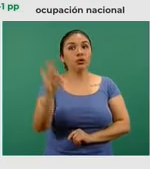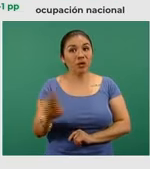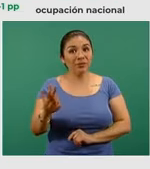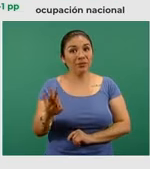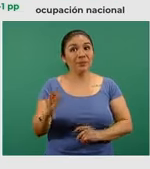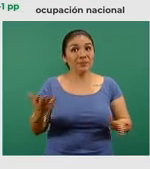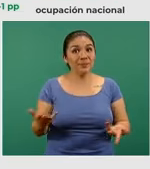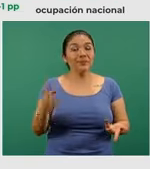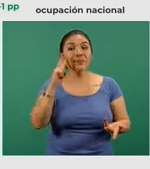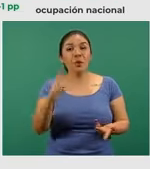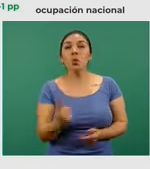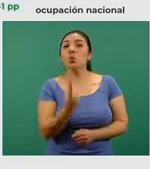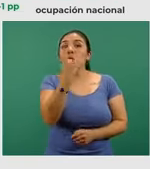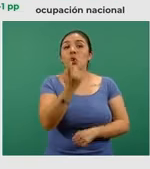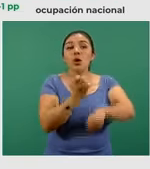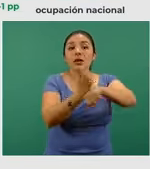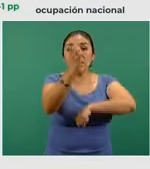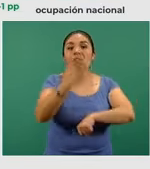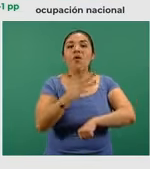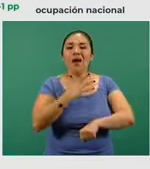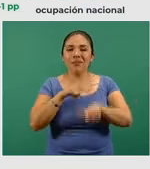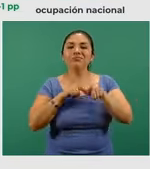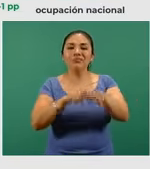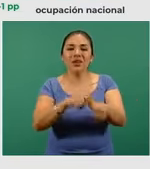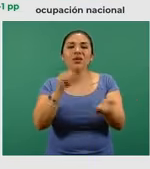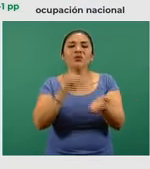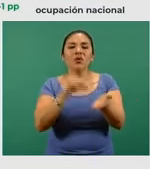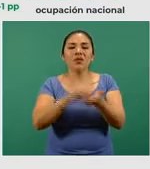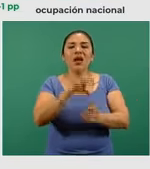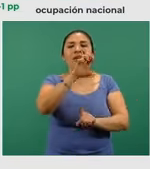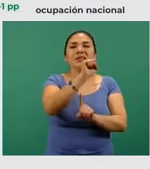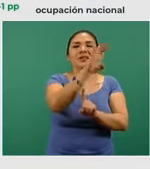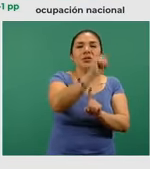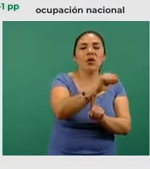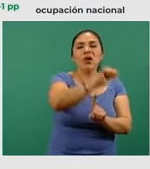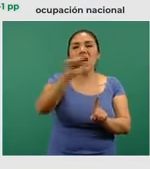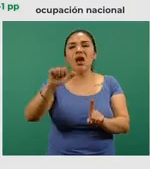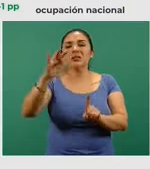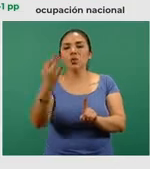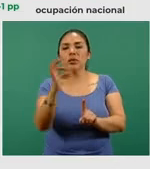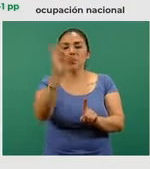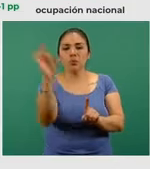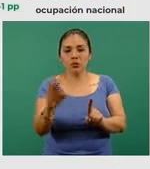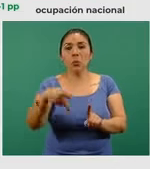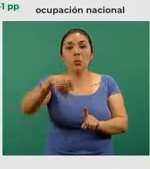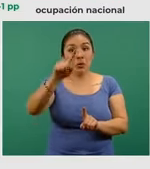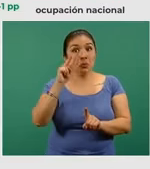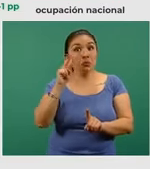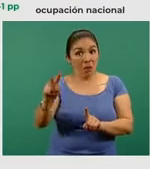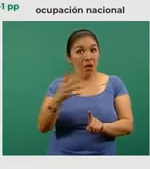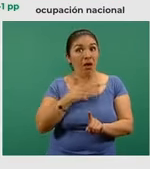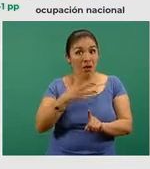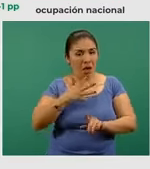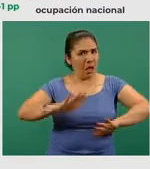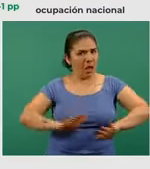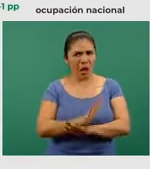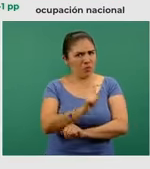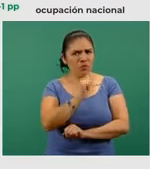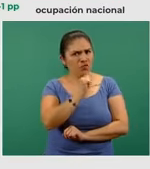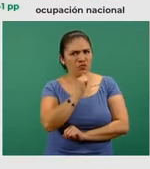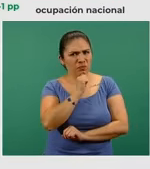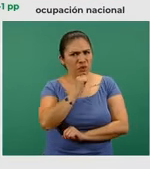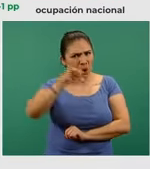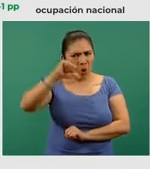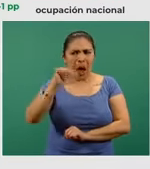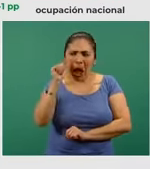28% y una entidad federativa que se mantiene solamente entre el 69 y el 50, pero veamos que a pesar de que no ha cambiado su porcentaje